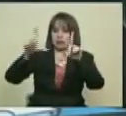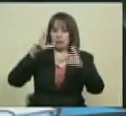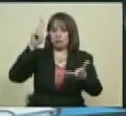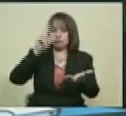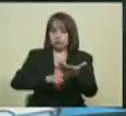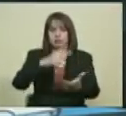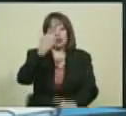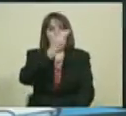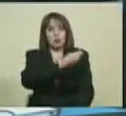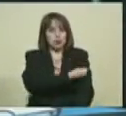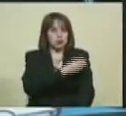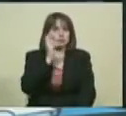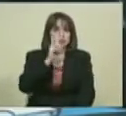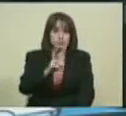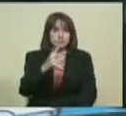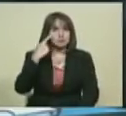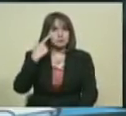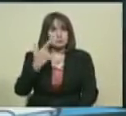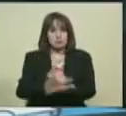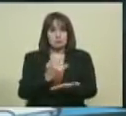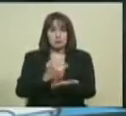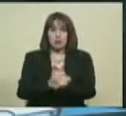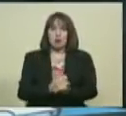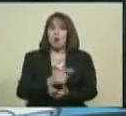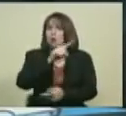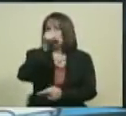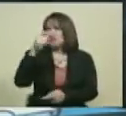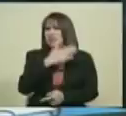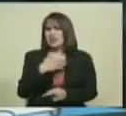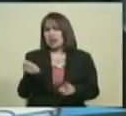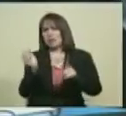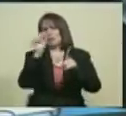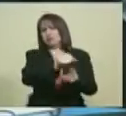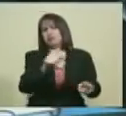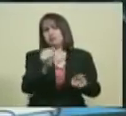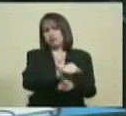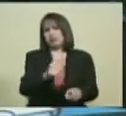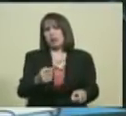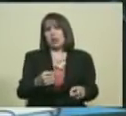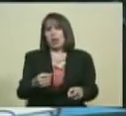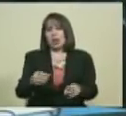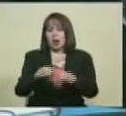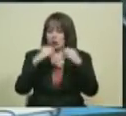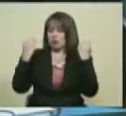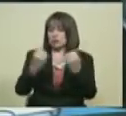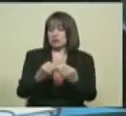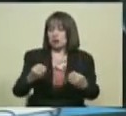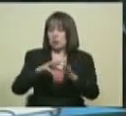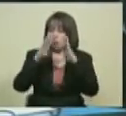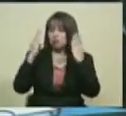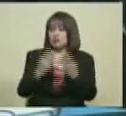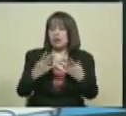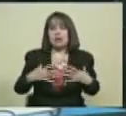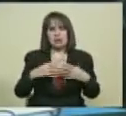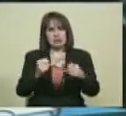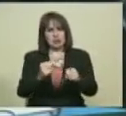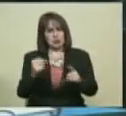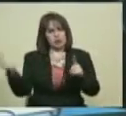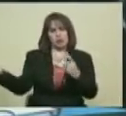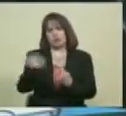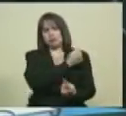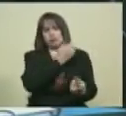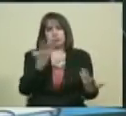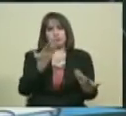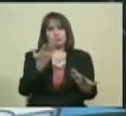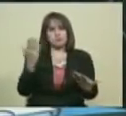jornadas de vacunación. Ustedes pretenden aquí estar por encima de la OPS también, sustituir la OPS también.